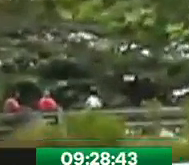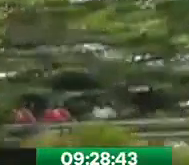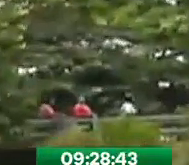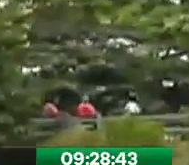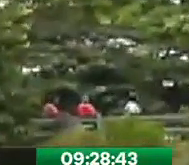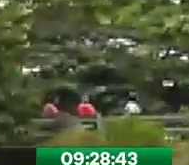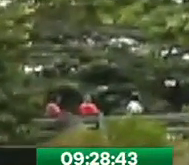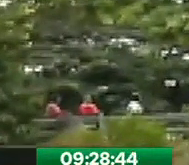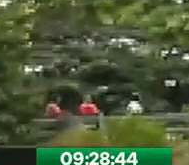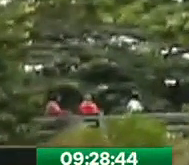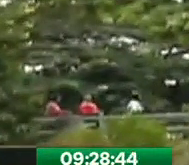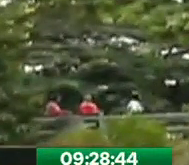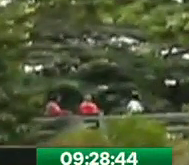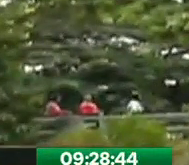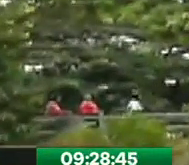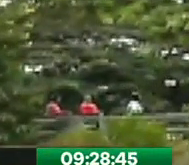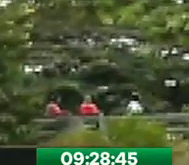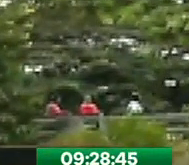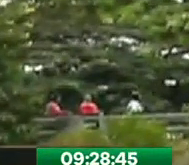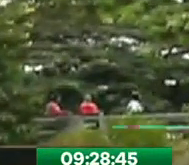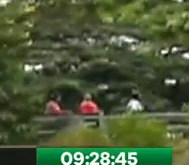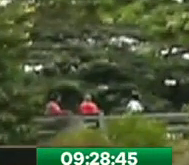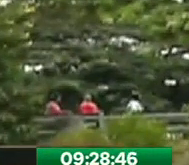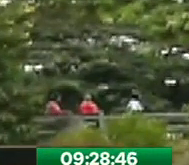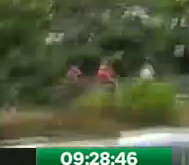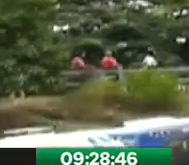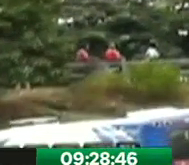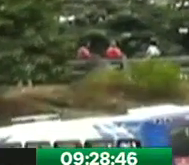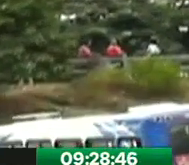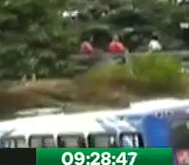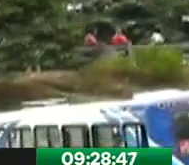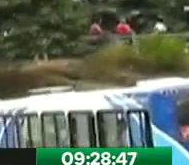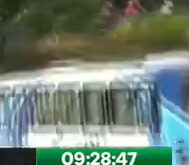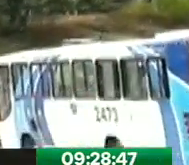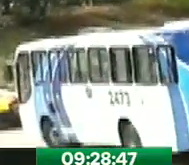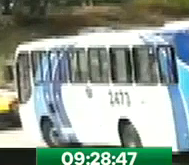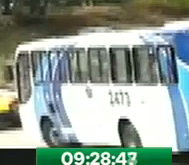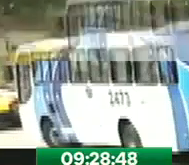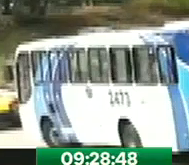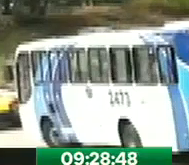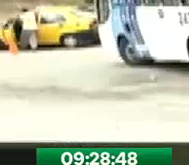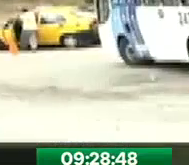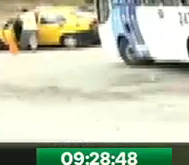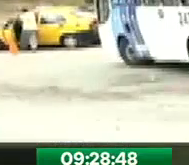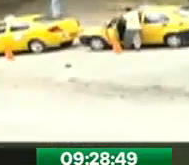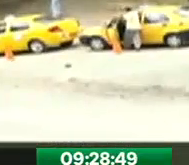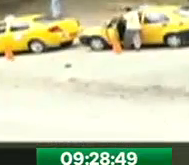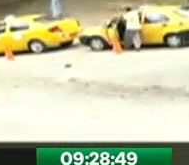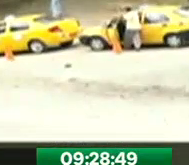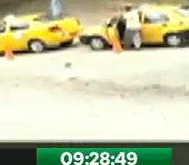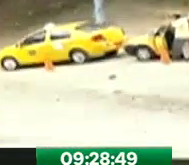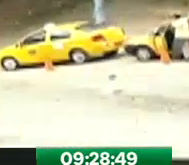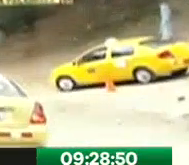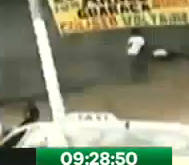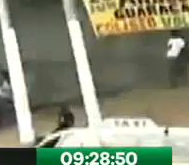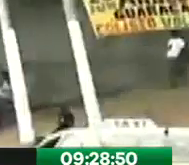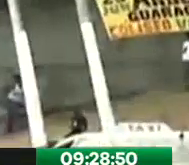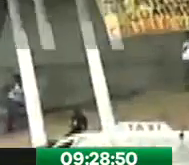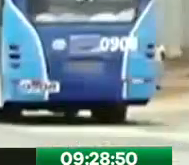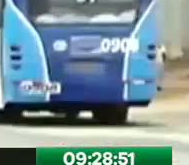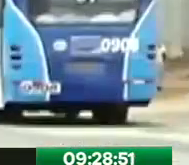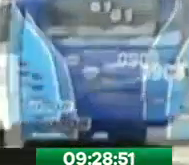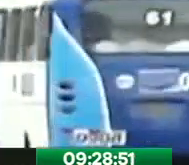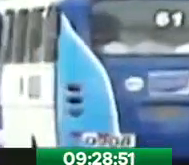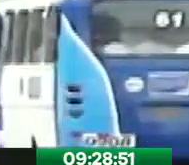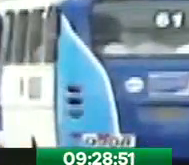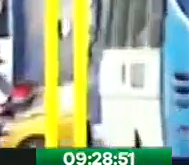la vía perimetral, vía Daule. Esto queda en la avenida Portete, avenida del Bombero, vía La Costa, está cerca ahí en esa intersección.